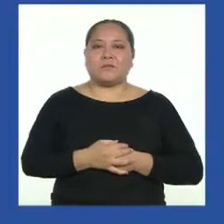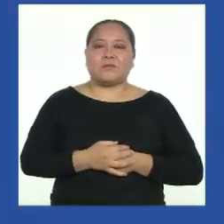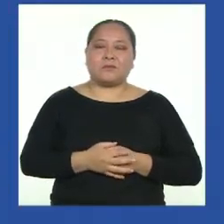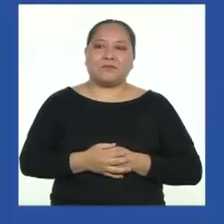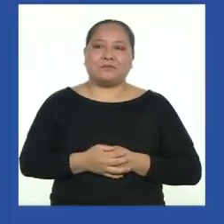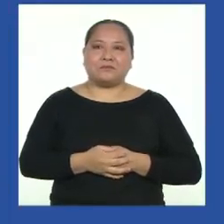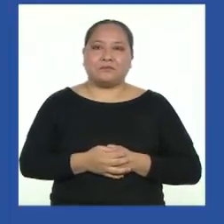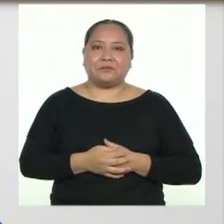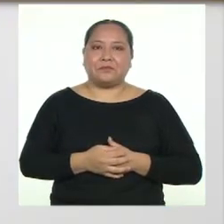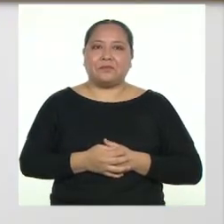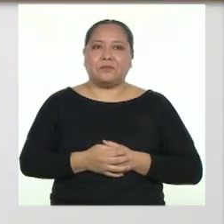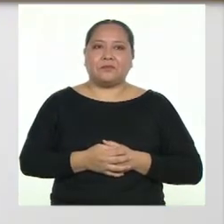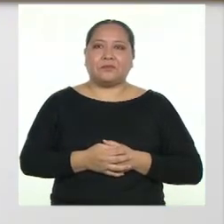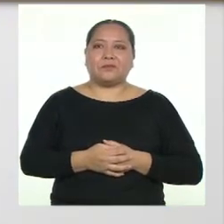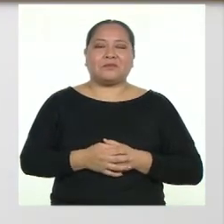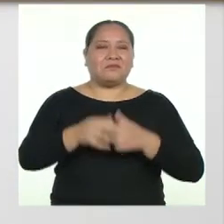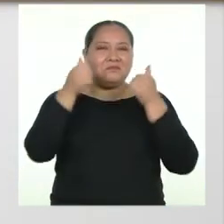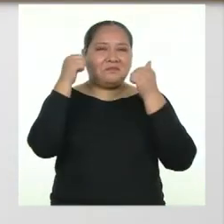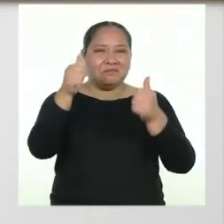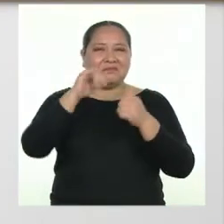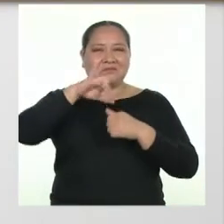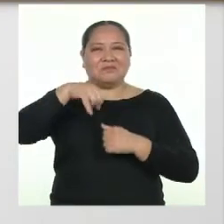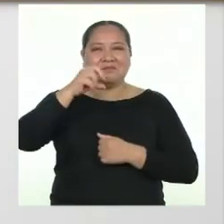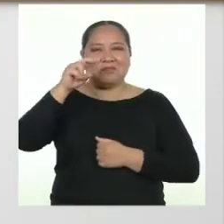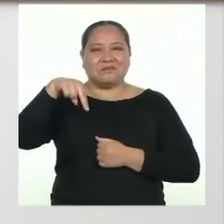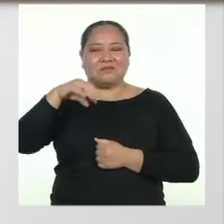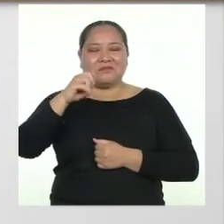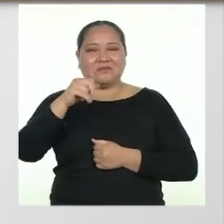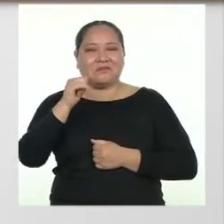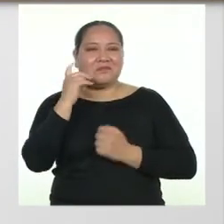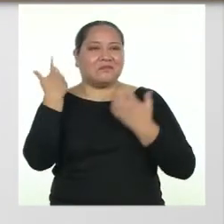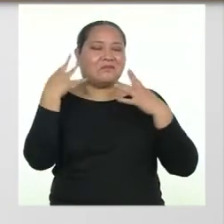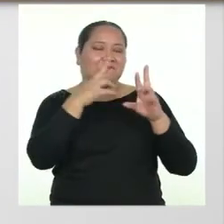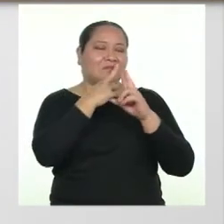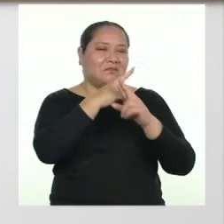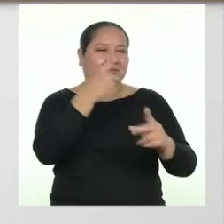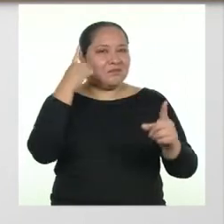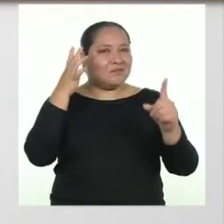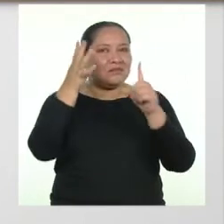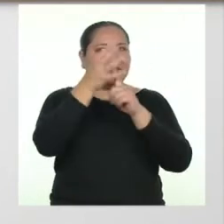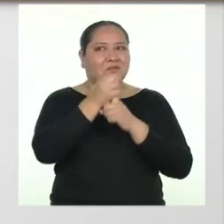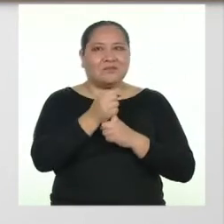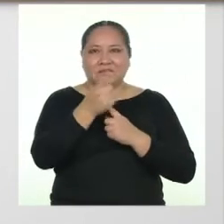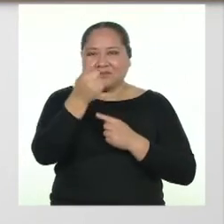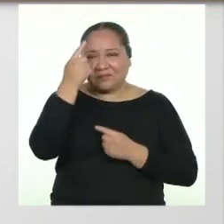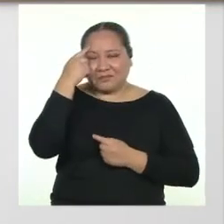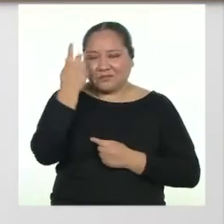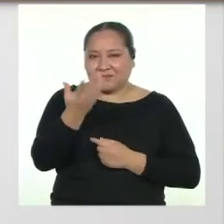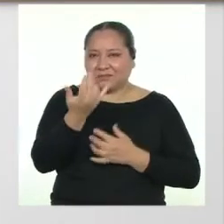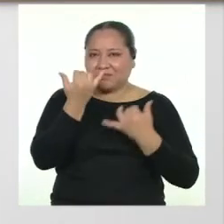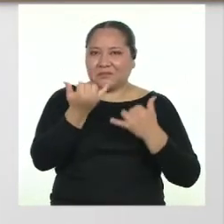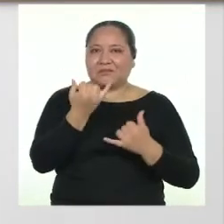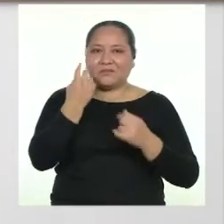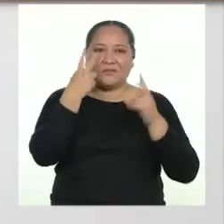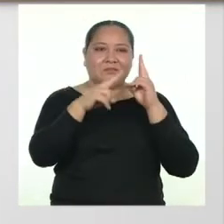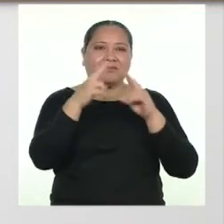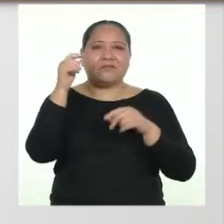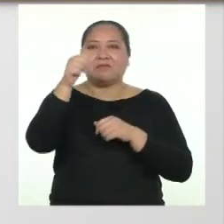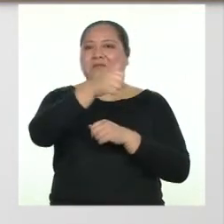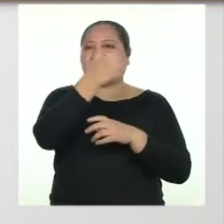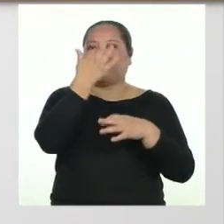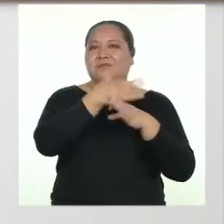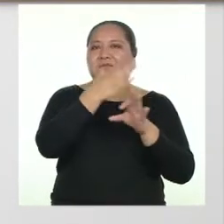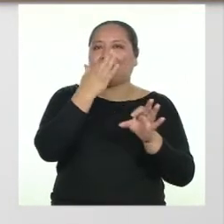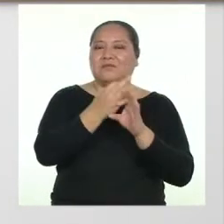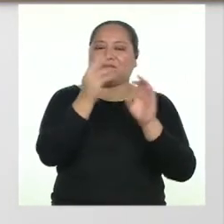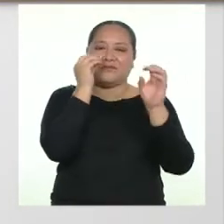Bien, Jonathan, ya tenemos la respuesta del reto. ¿Qué te parece si ahora vemos otro método